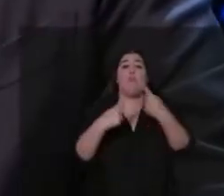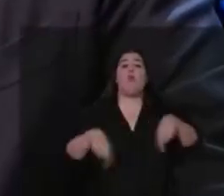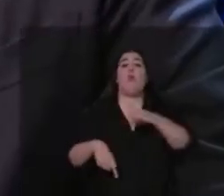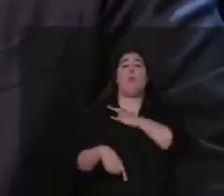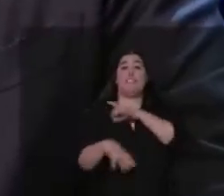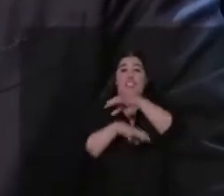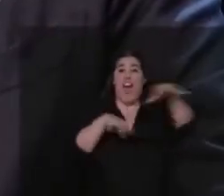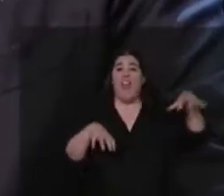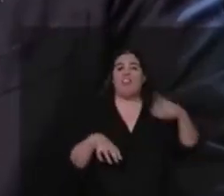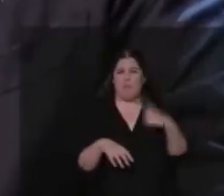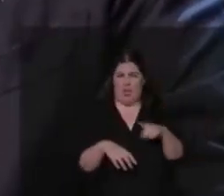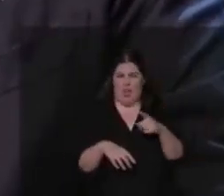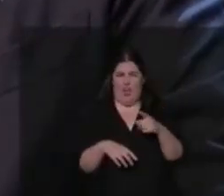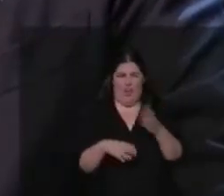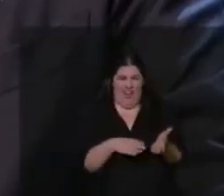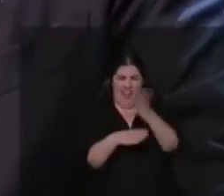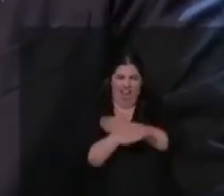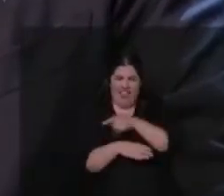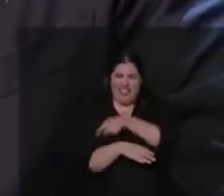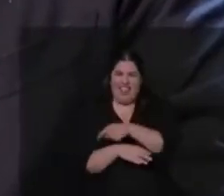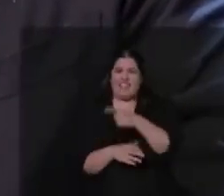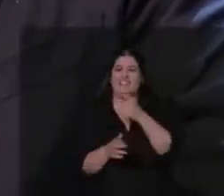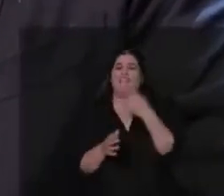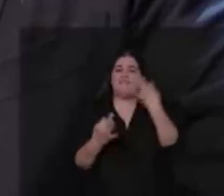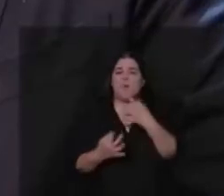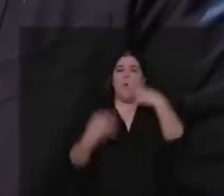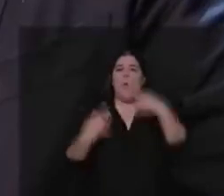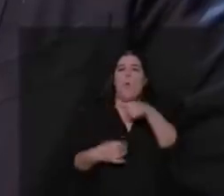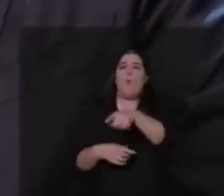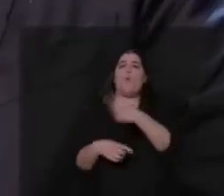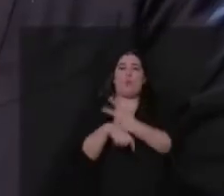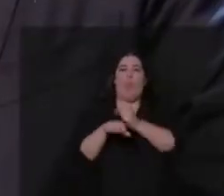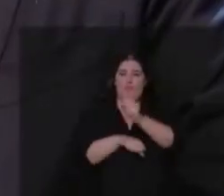y cuando ni siquiera se pueden garantizar de que lleguen a digamos,